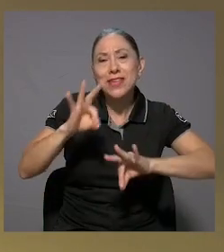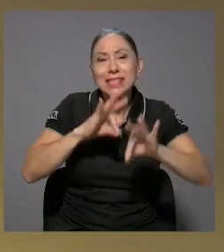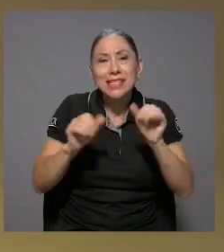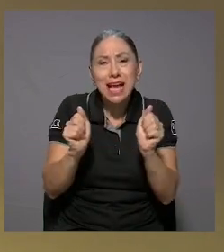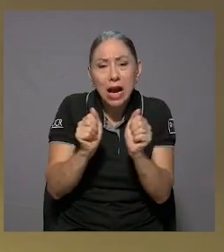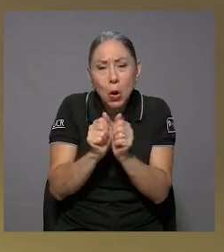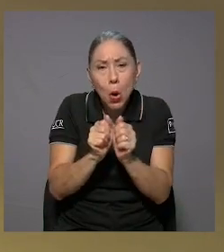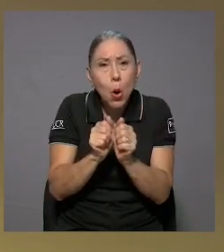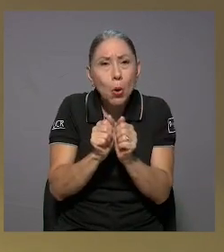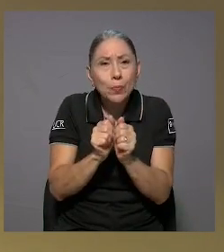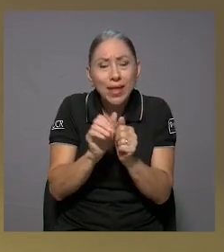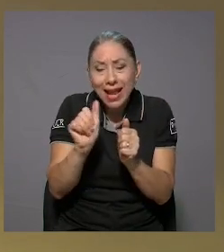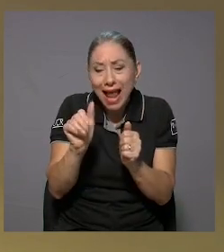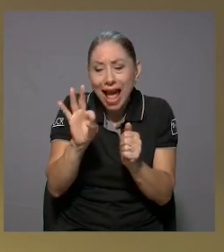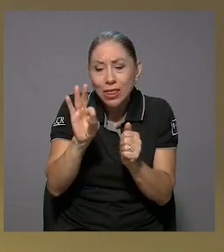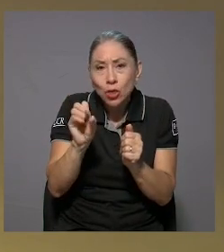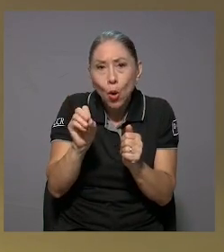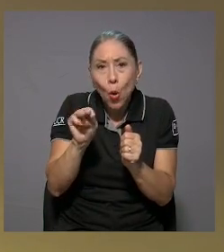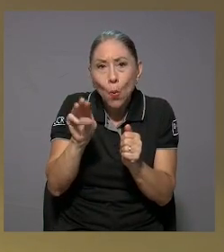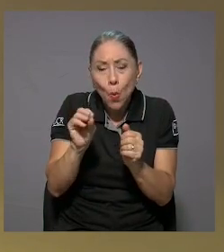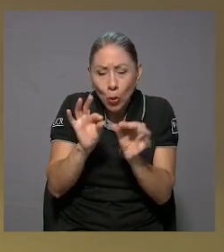partículas del átomo,